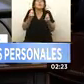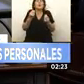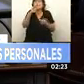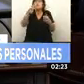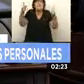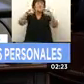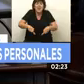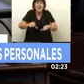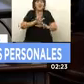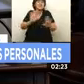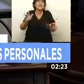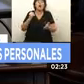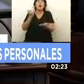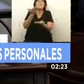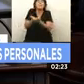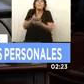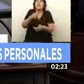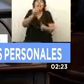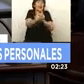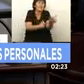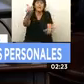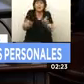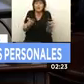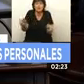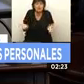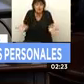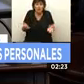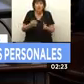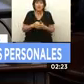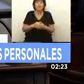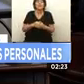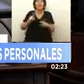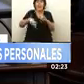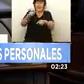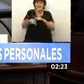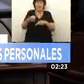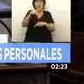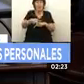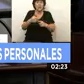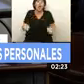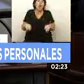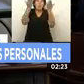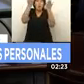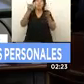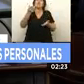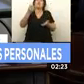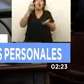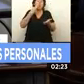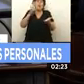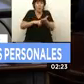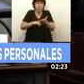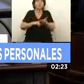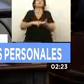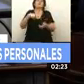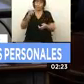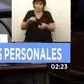aprobándose ieron a la sociedad es más después de esto se va a votar aumento de impuestos después